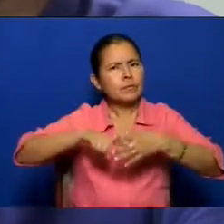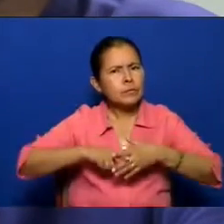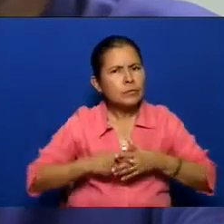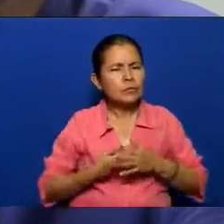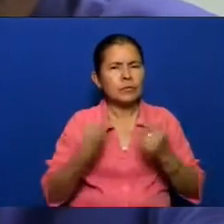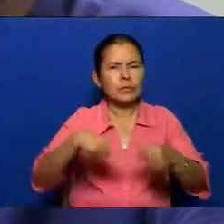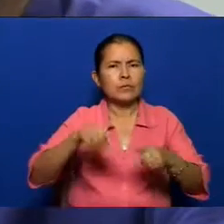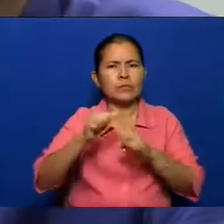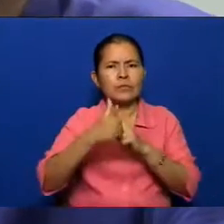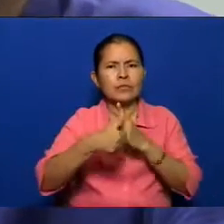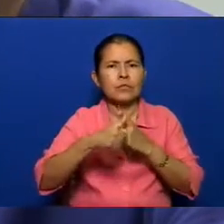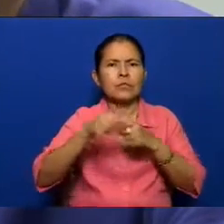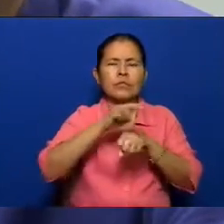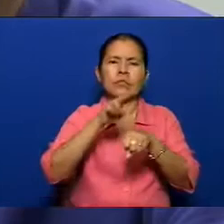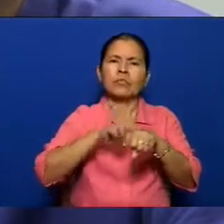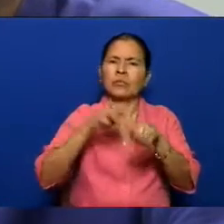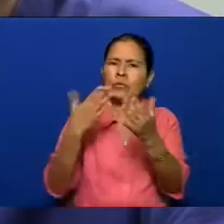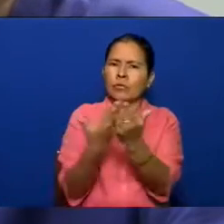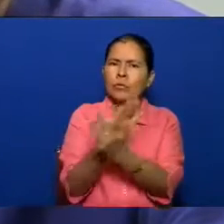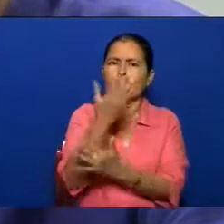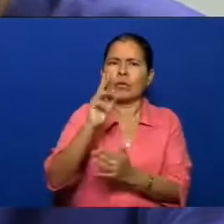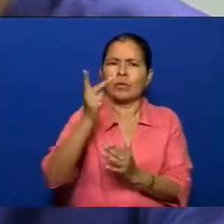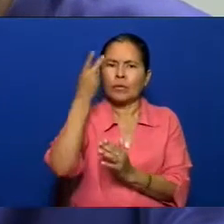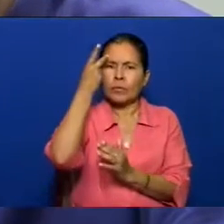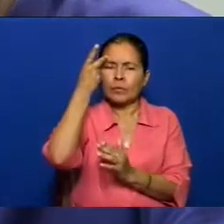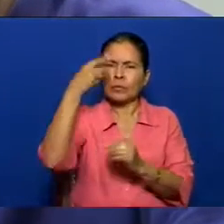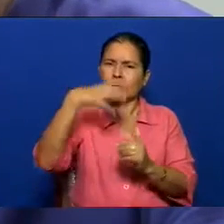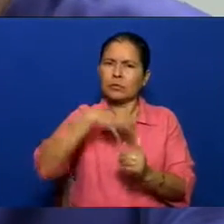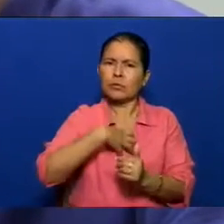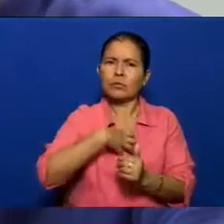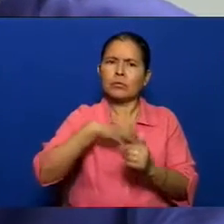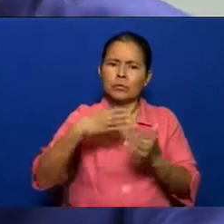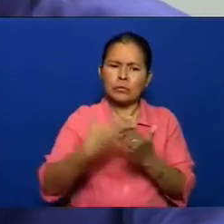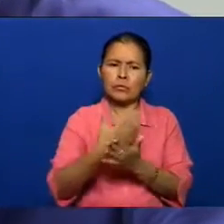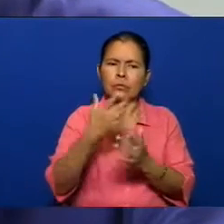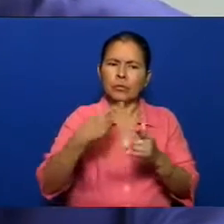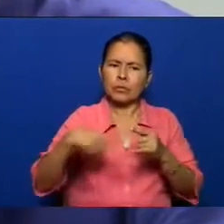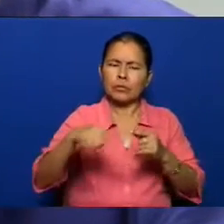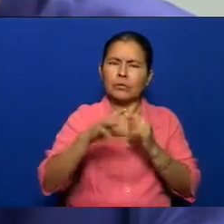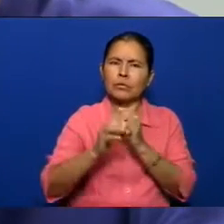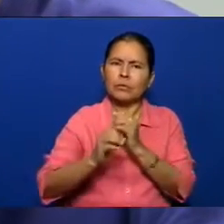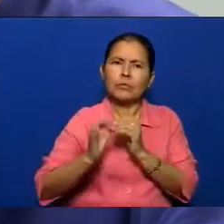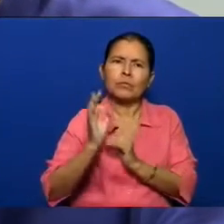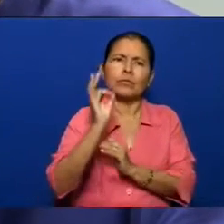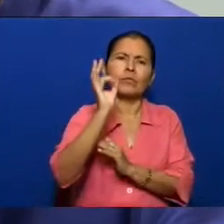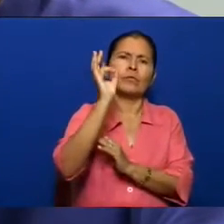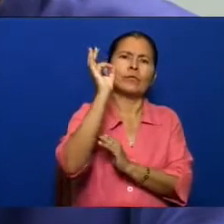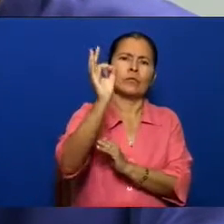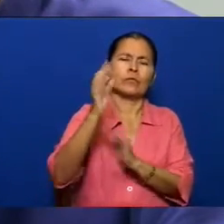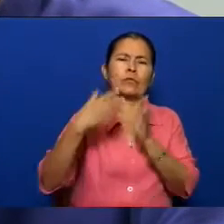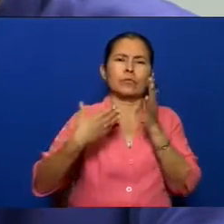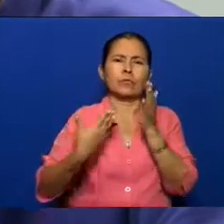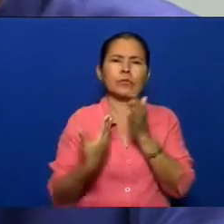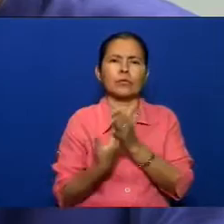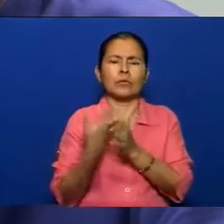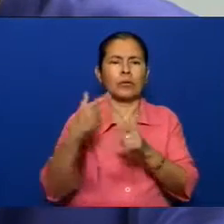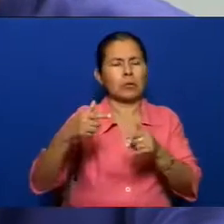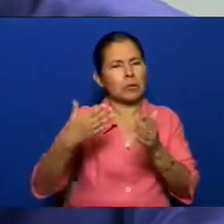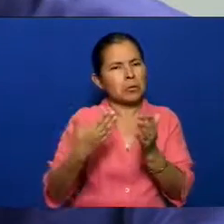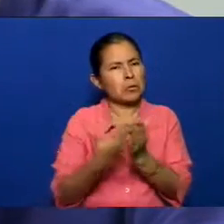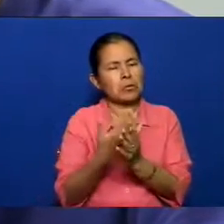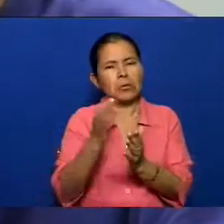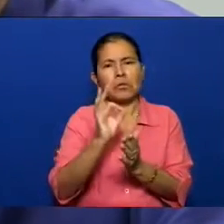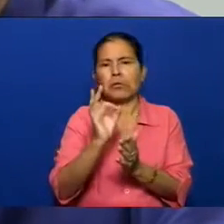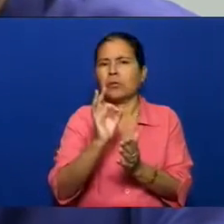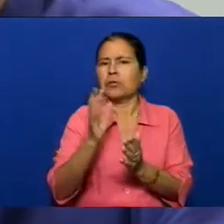el Parlamento en una nueva política institucional que es la política generacional. Eso va a ser algo inédito, algo